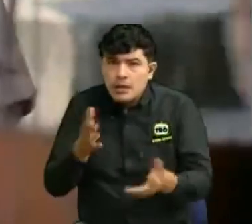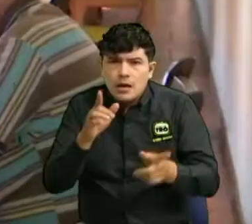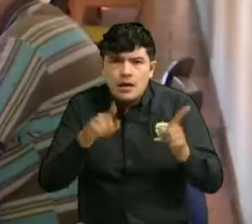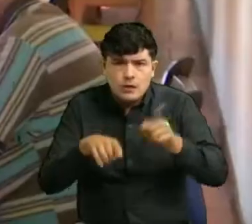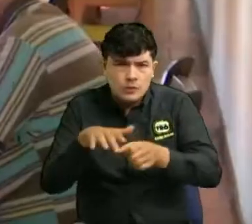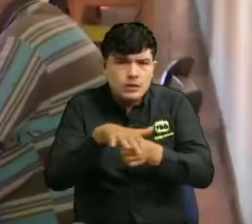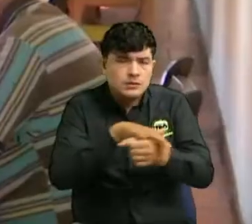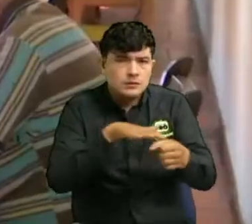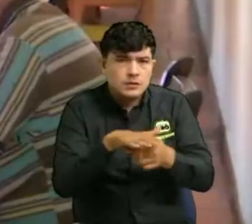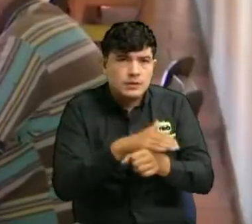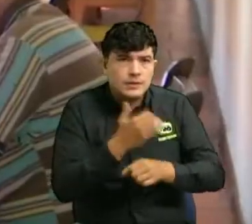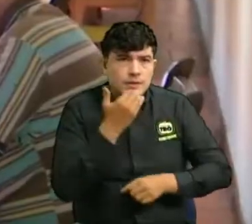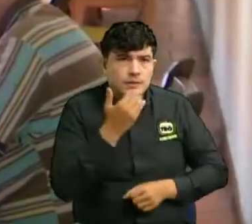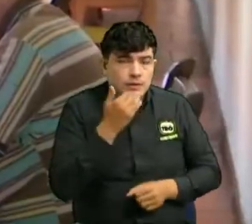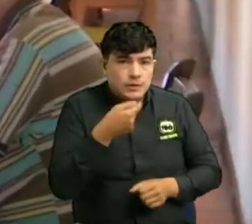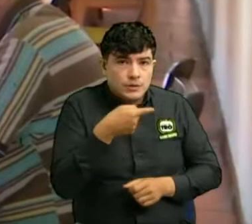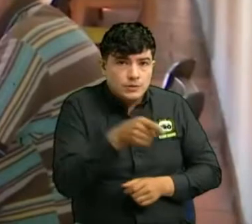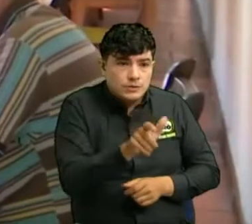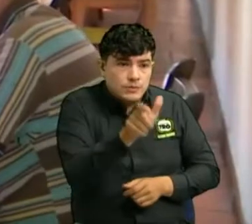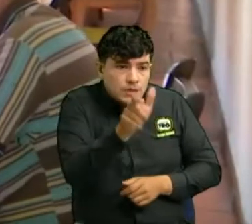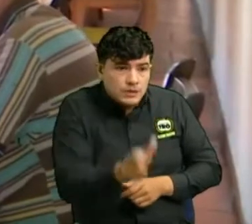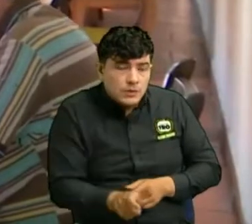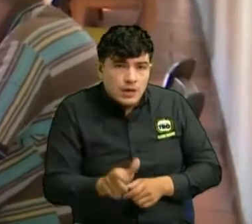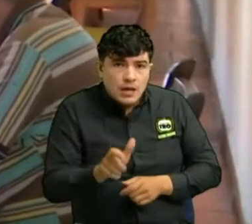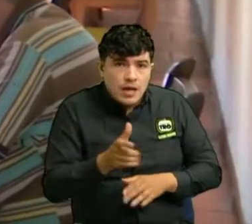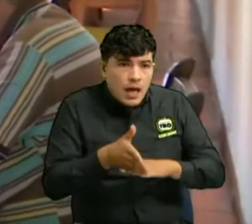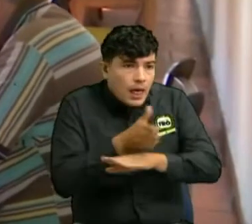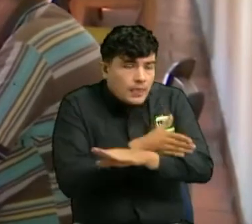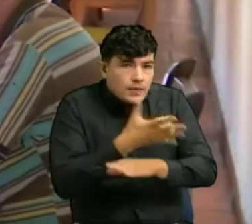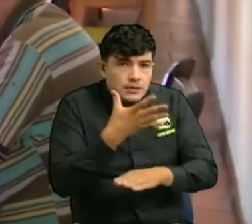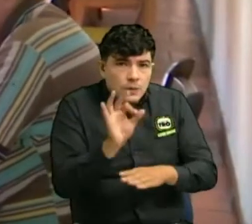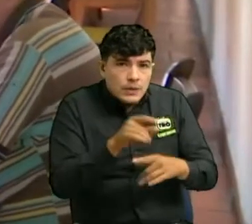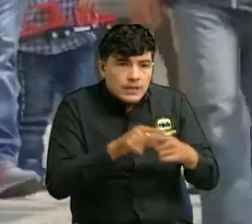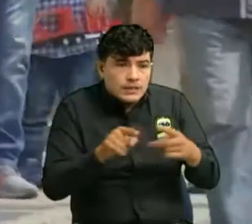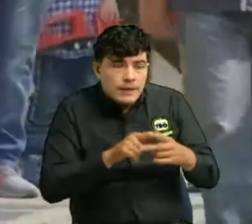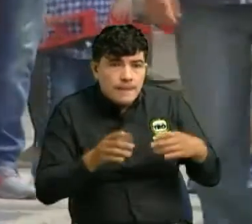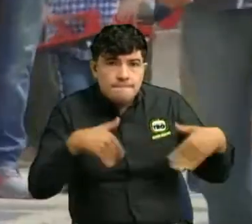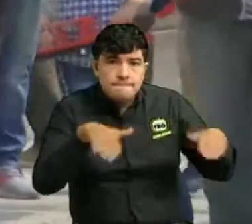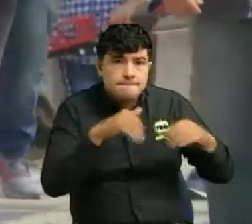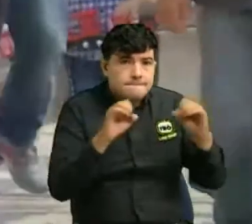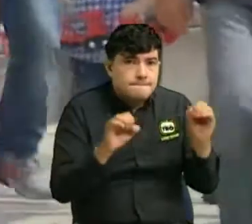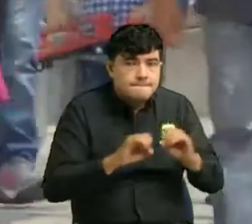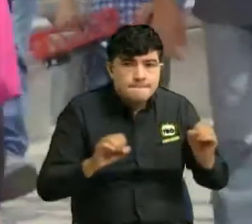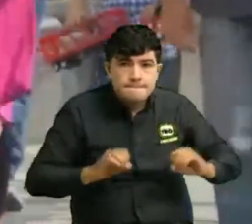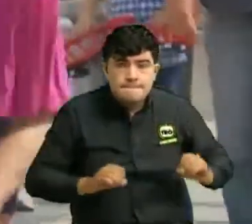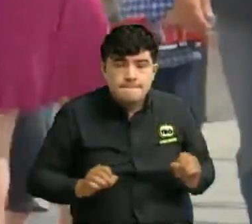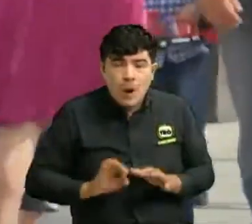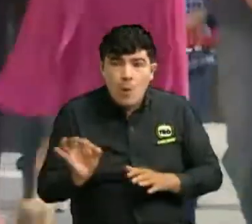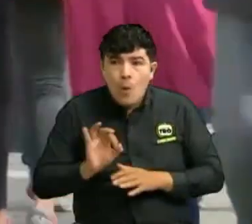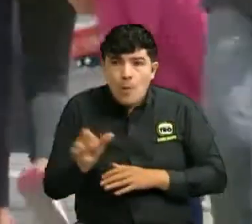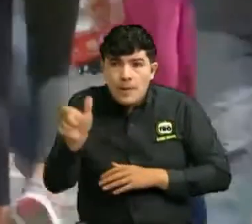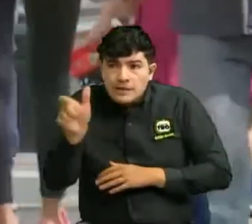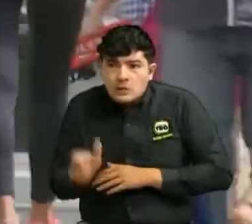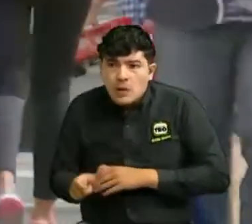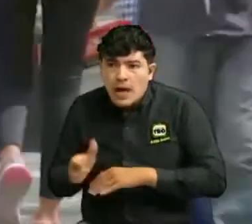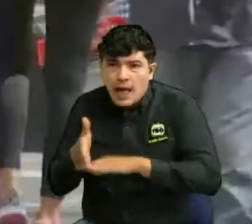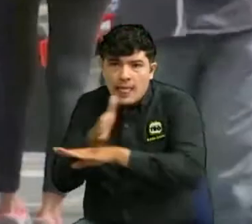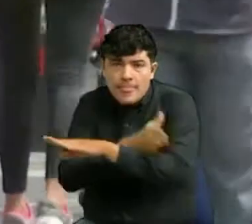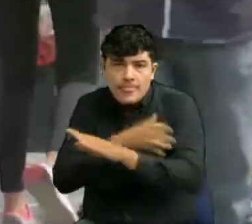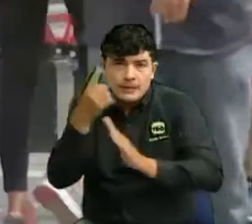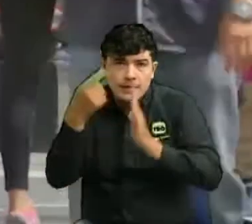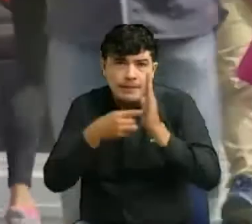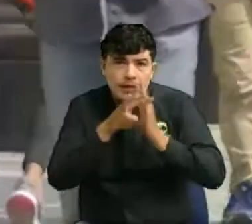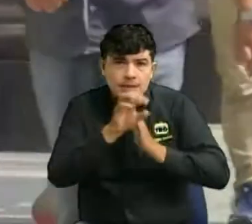casos, cuando la persona no deja las 50 semanas en los 3 años inmediatamente anteriores, cuando la persona no deja